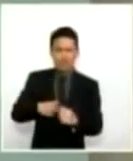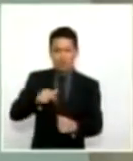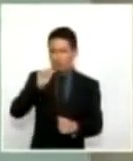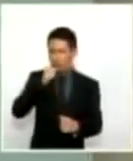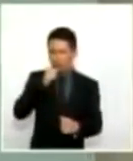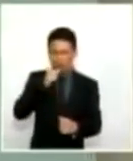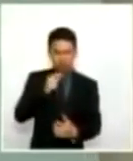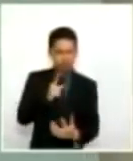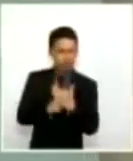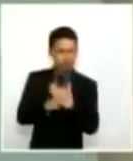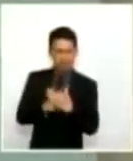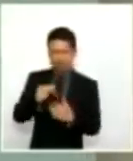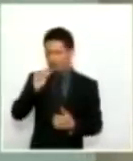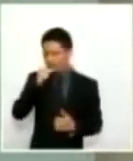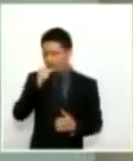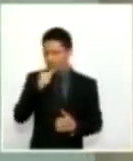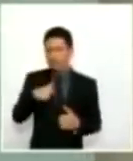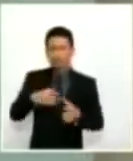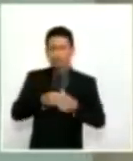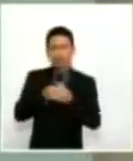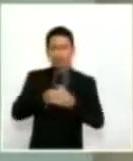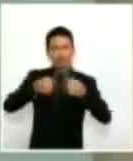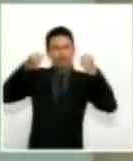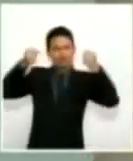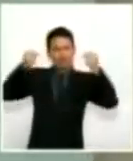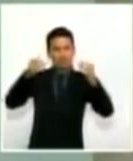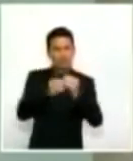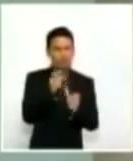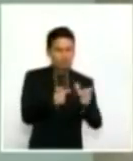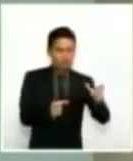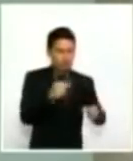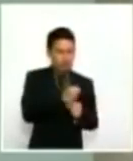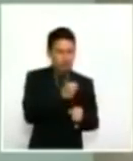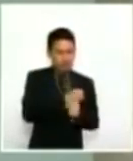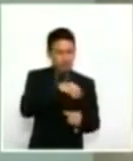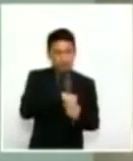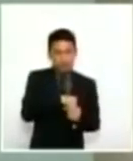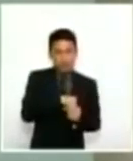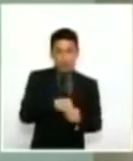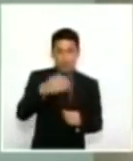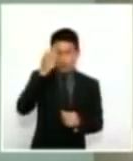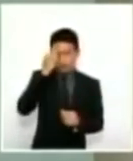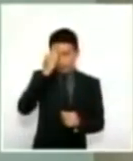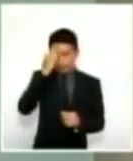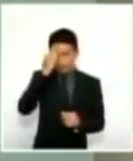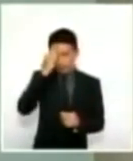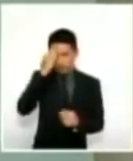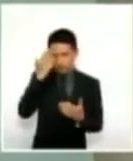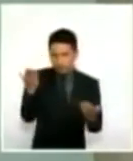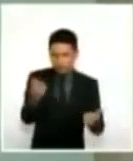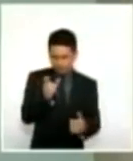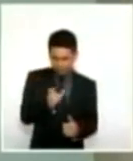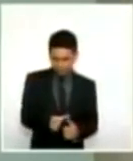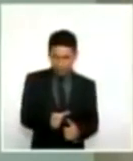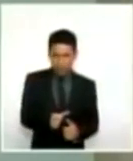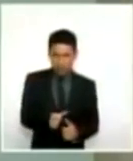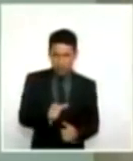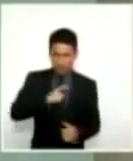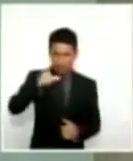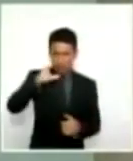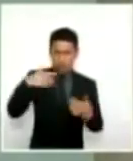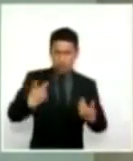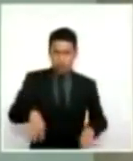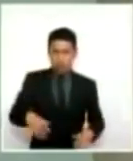embarga al movimiento sindical y que embarga a los trabajadores, que en uno de los sitios donde